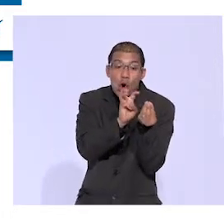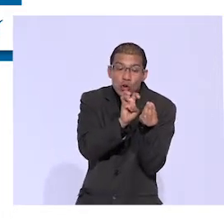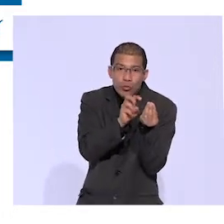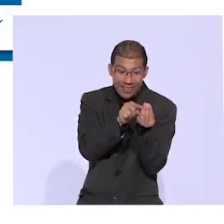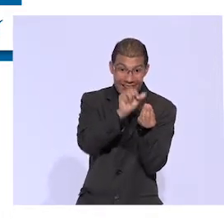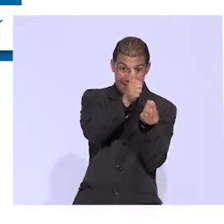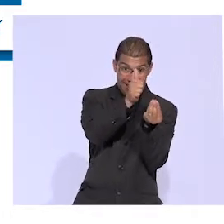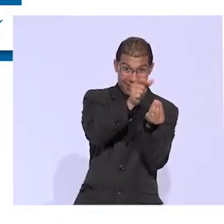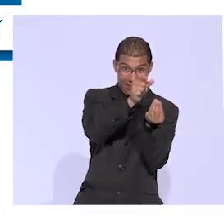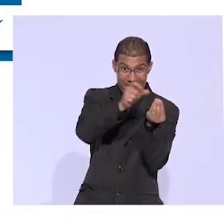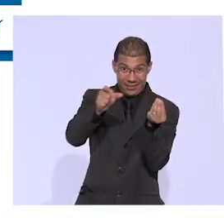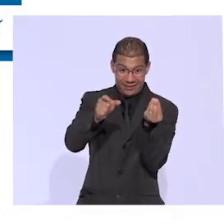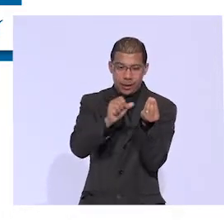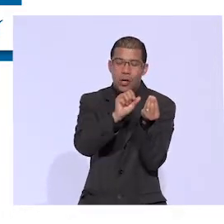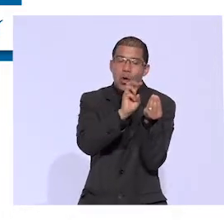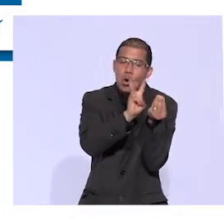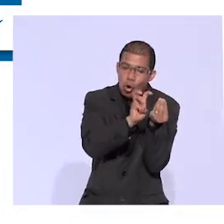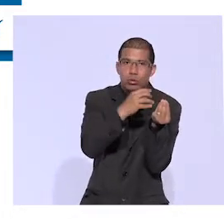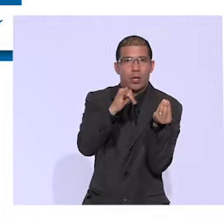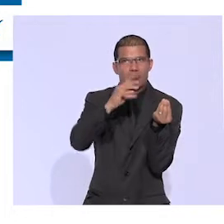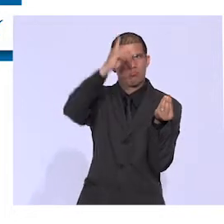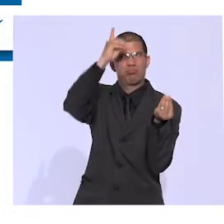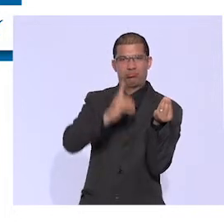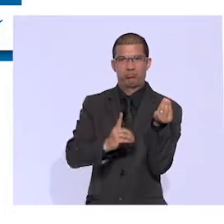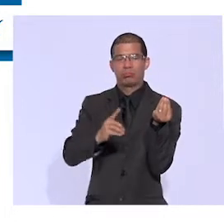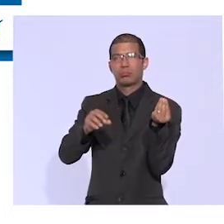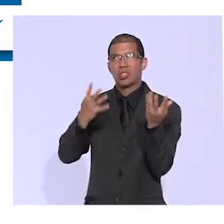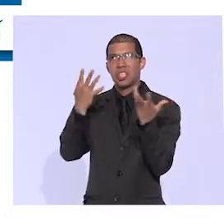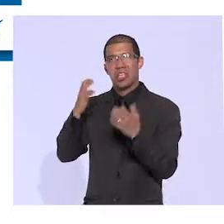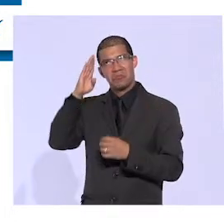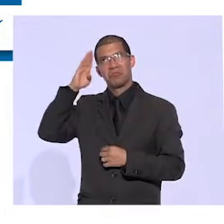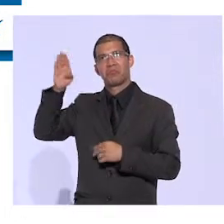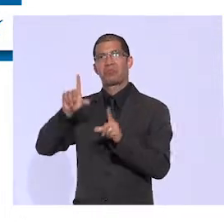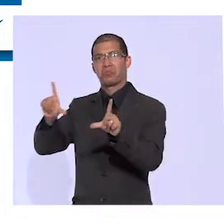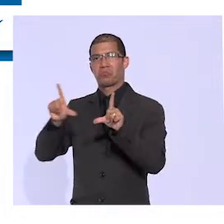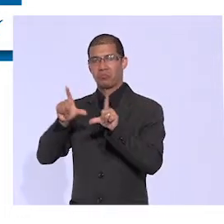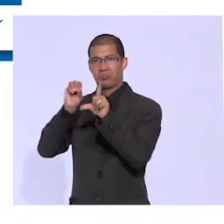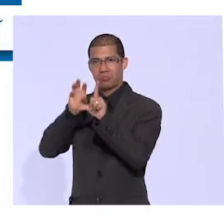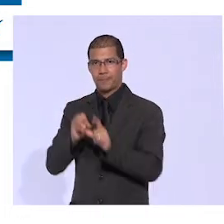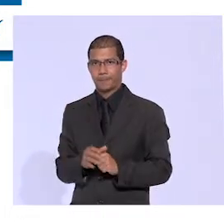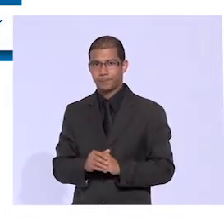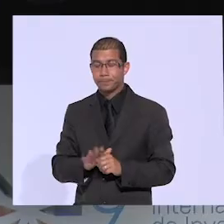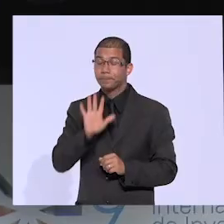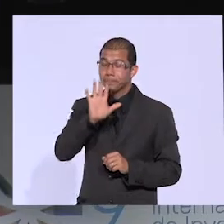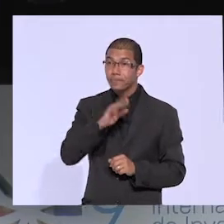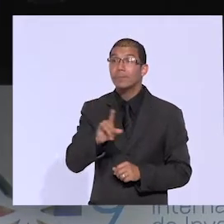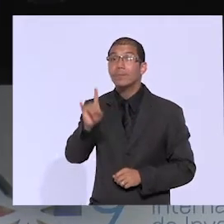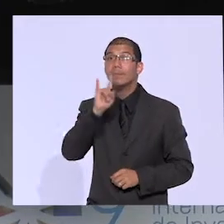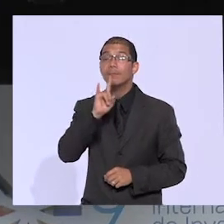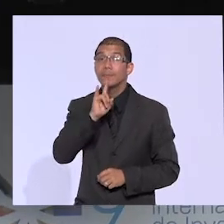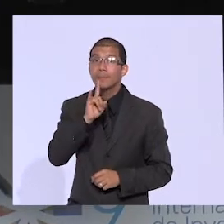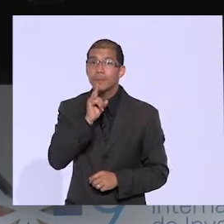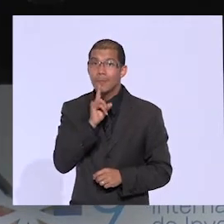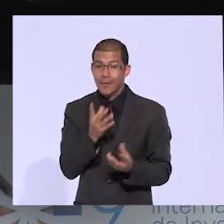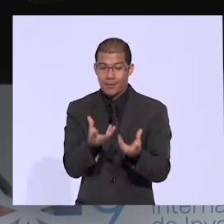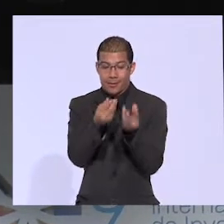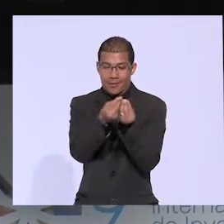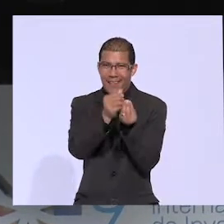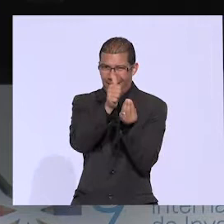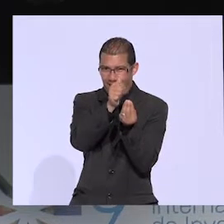claro. Sin embargo, Estados Unidos, solo 4 de cada 10 había decidido ser docente.